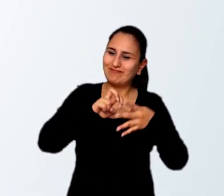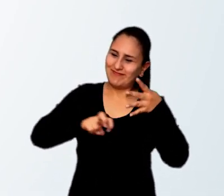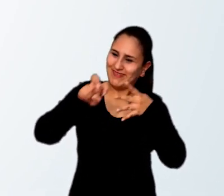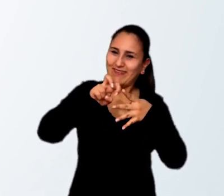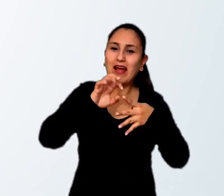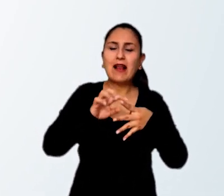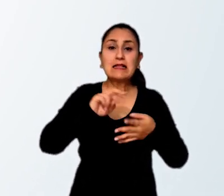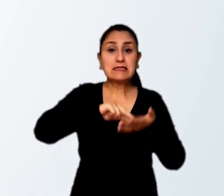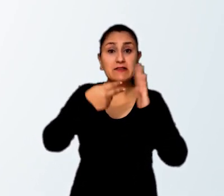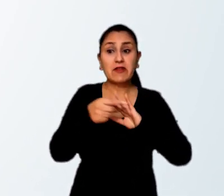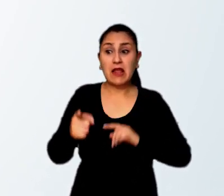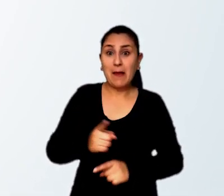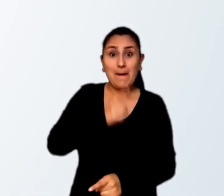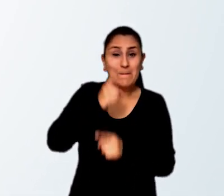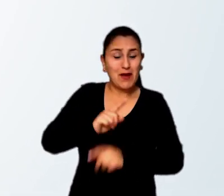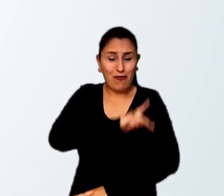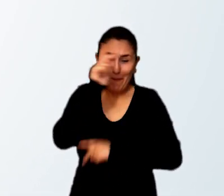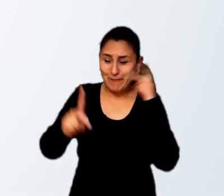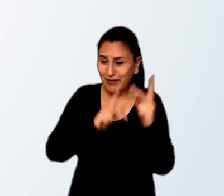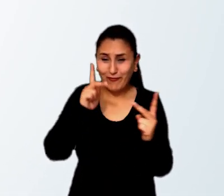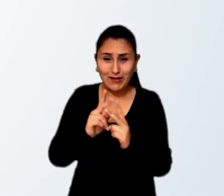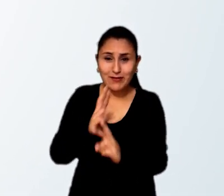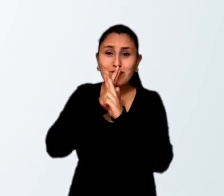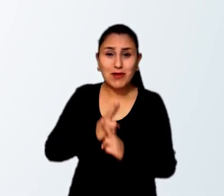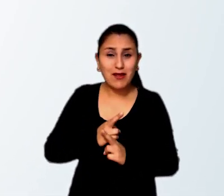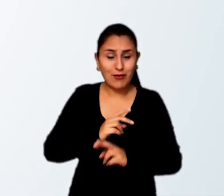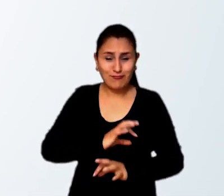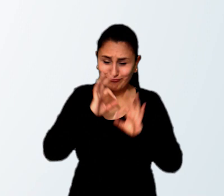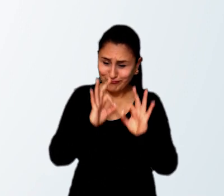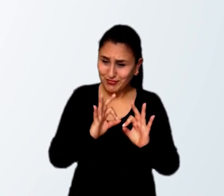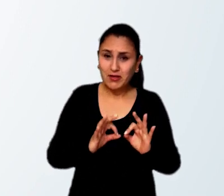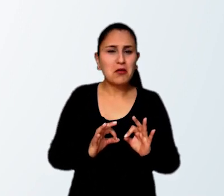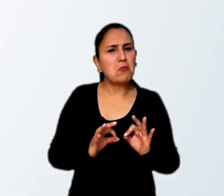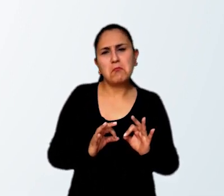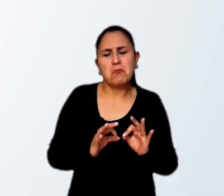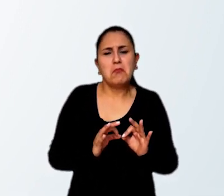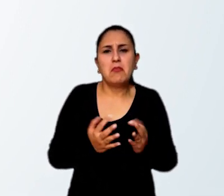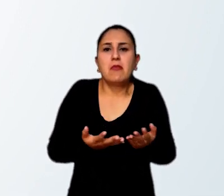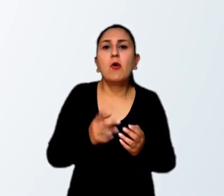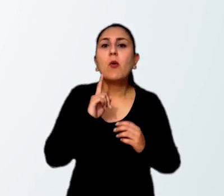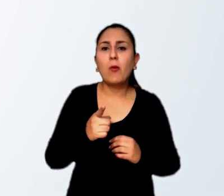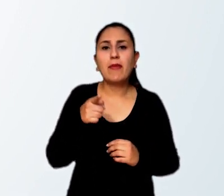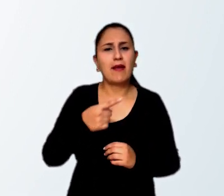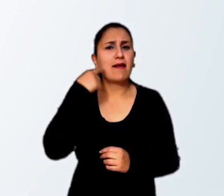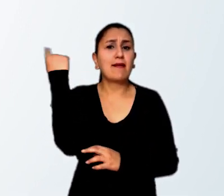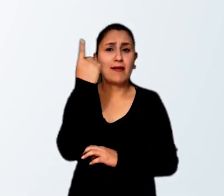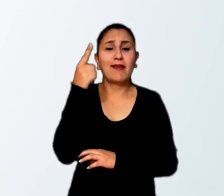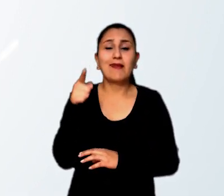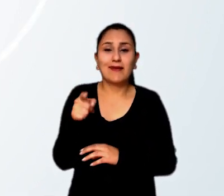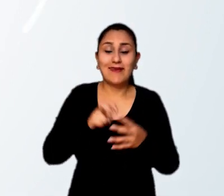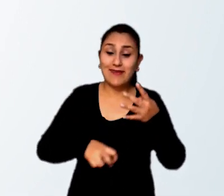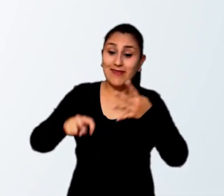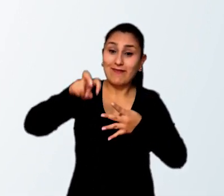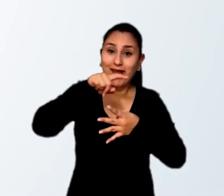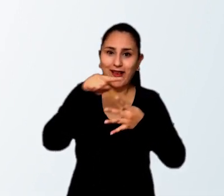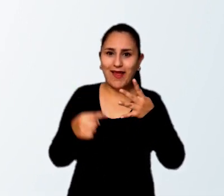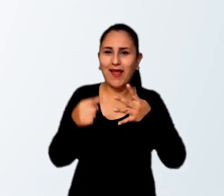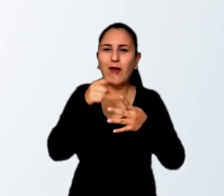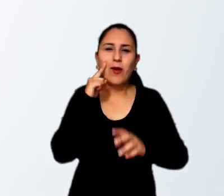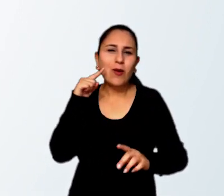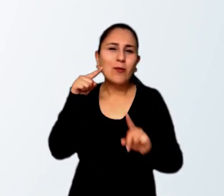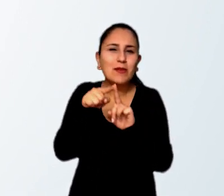una respuesta perfecta o absolutamente correcta ya que en general los niveles tienen como objetivo